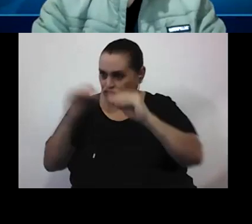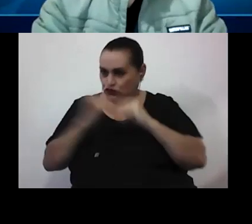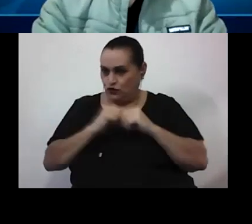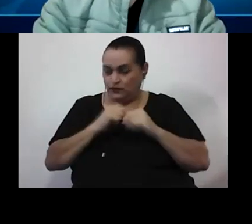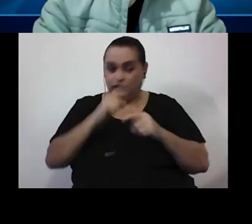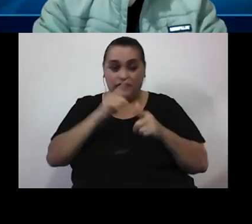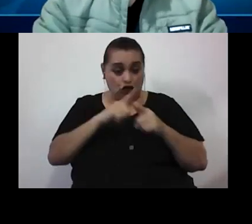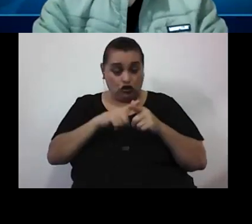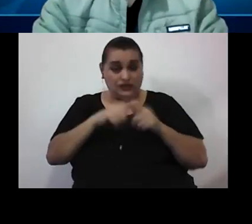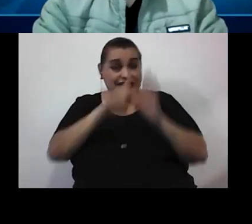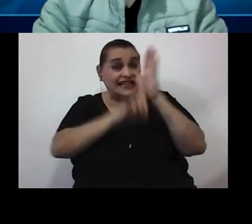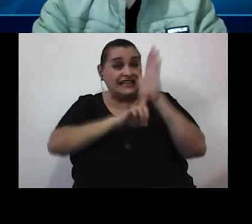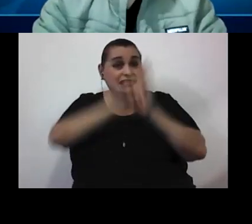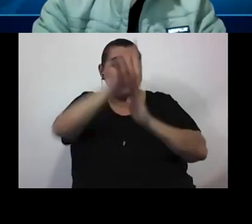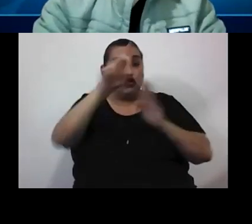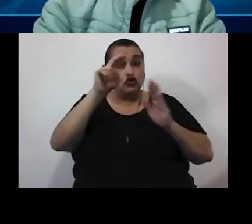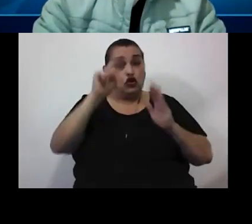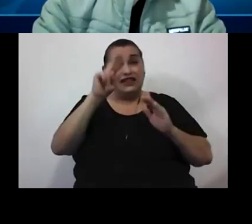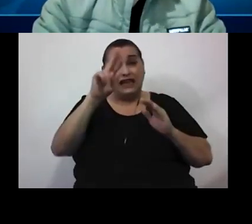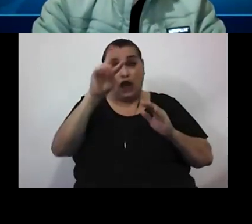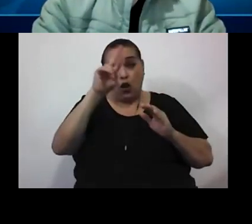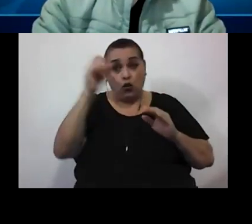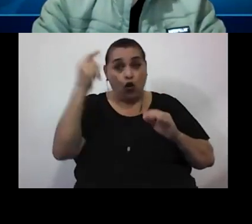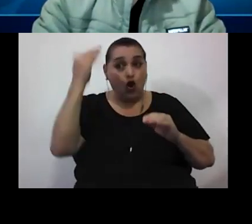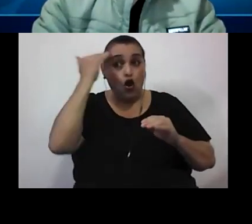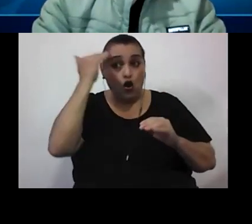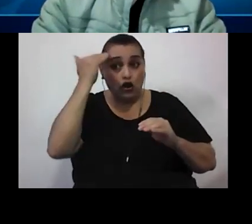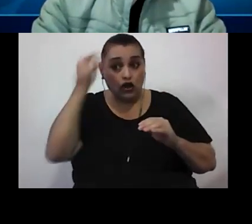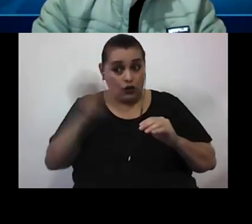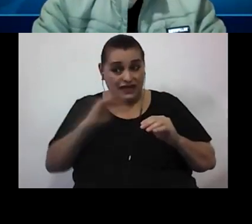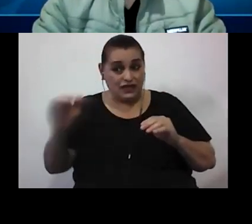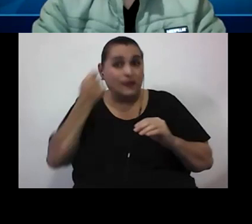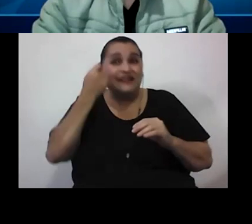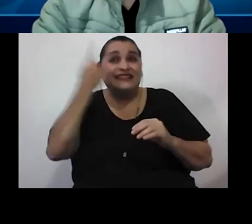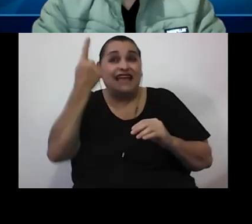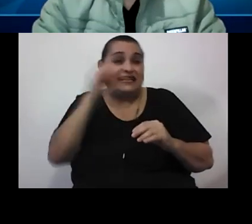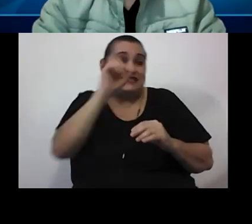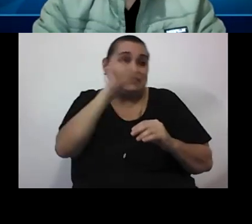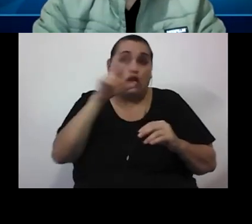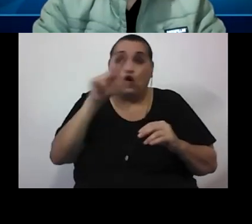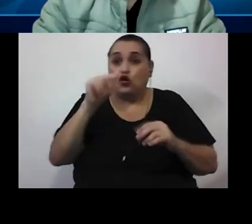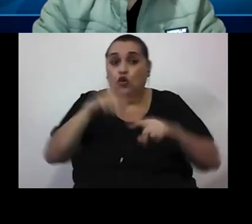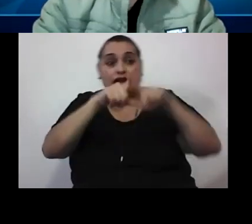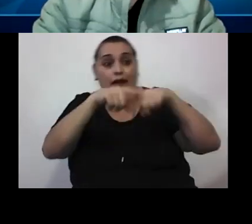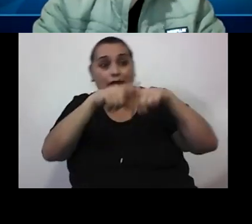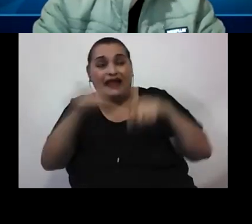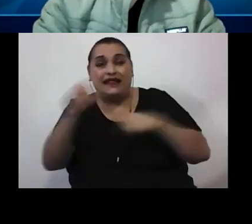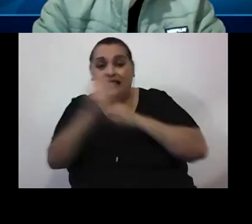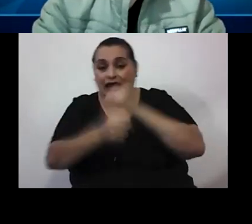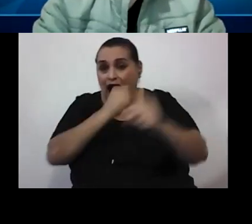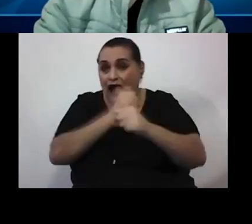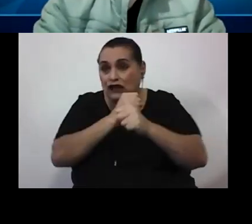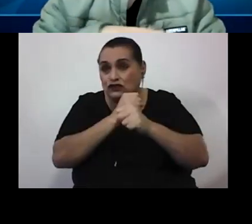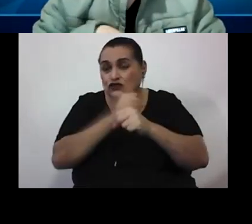el desarrollo neurológico del niño, lo que puede entender y no entender a ciertas edades, pues eso es lo que crea es ansiedad, frustración,